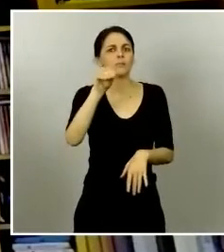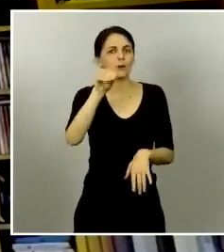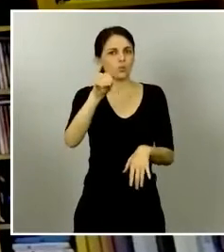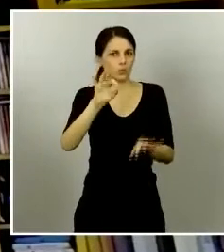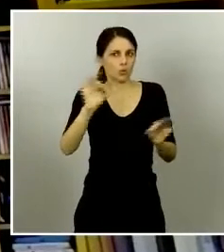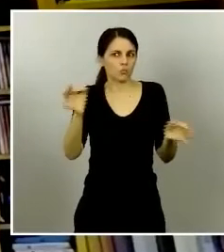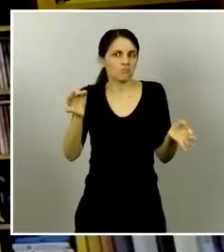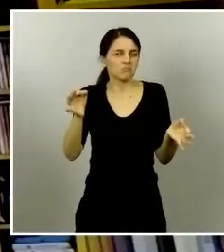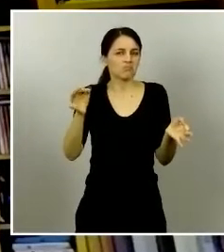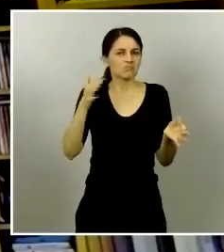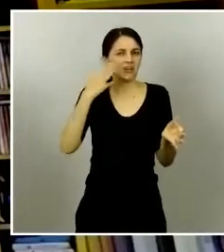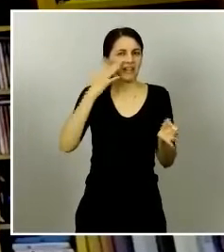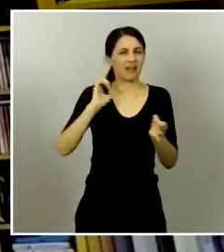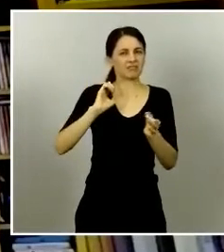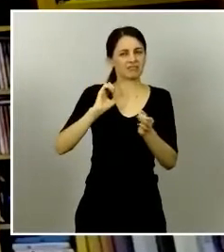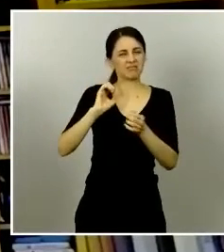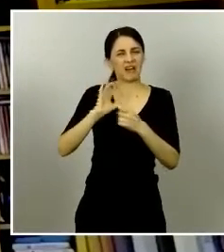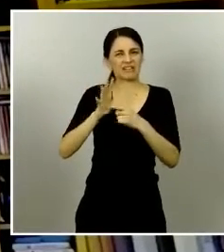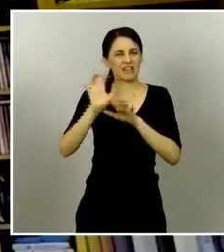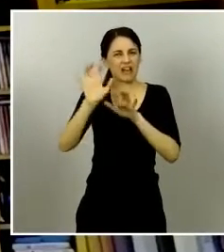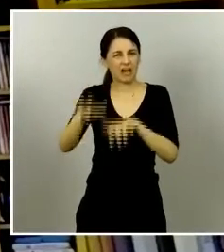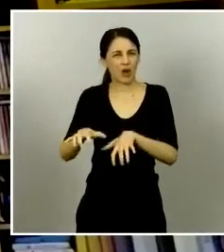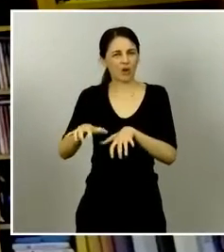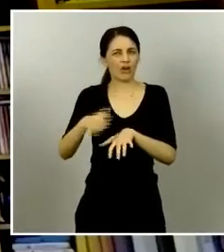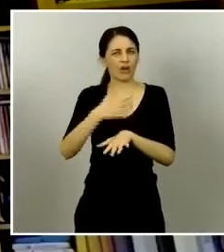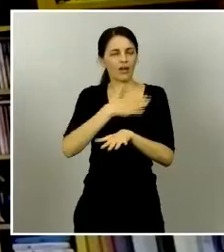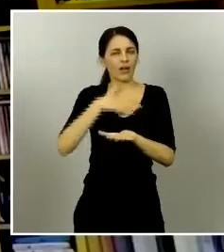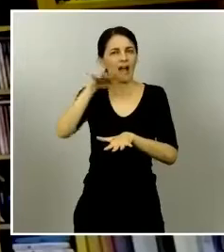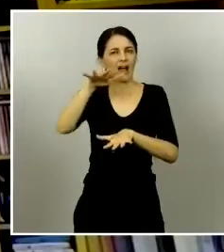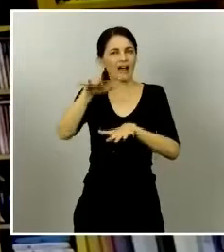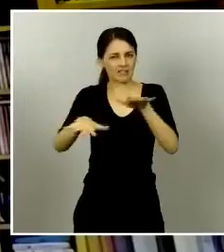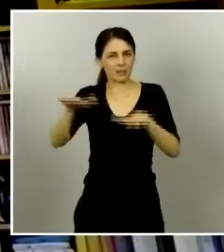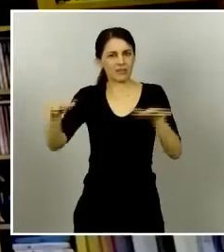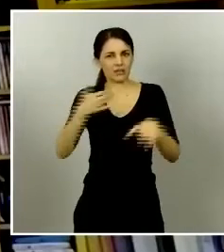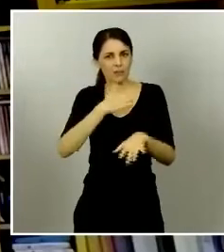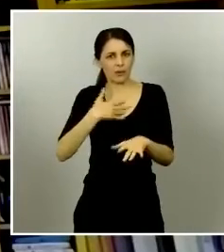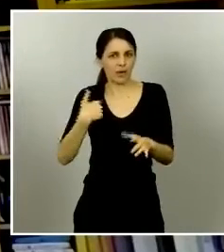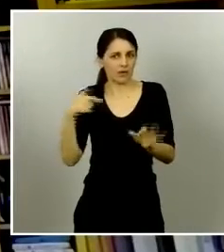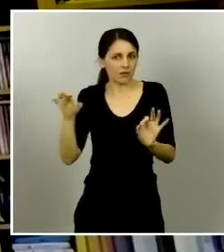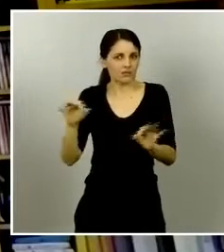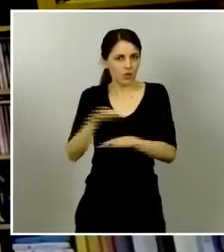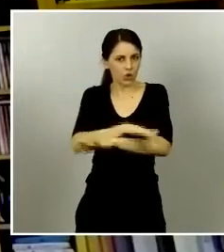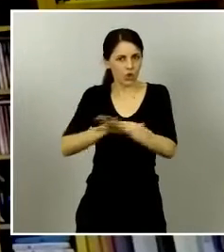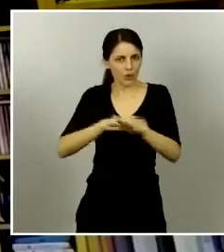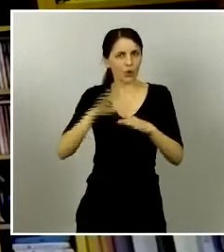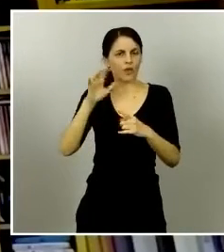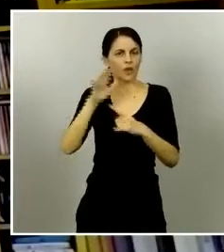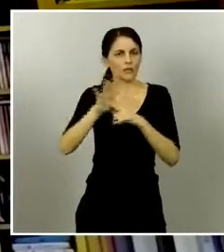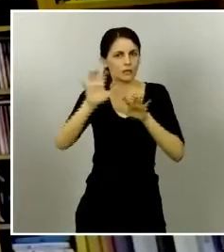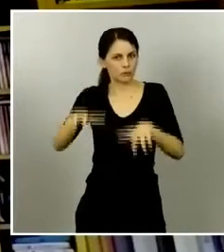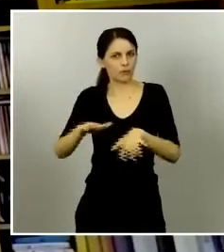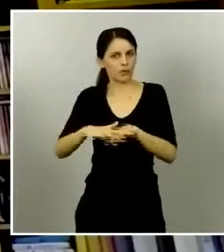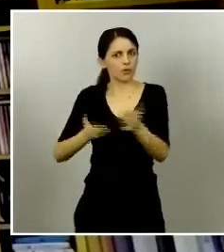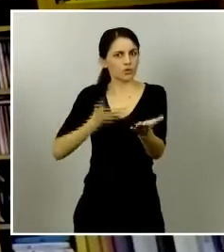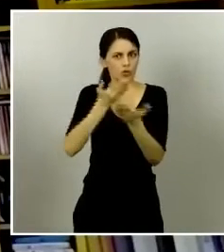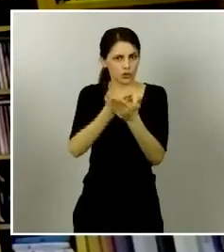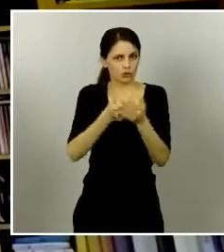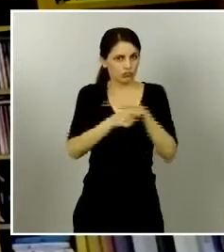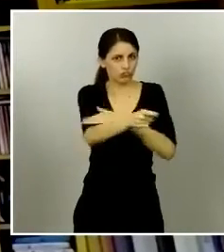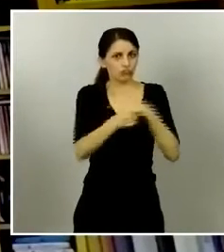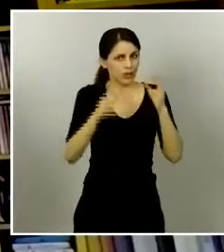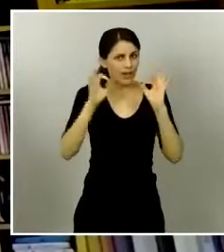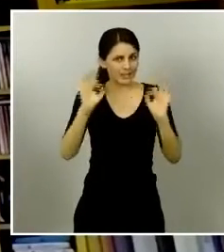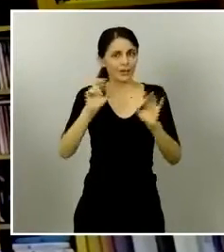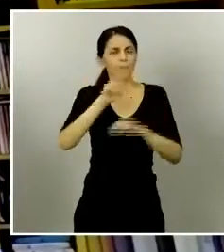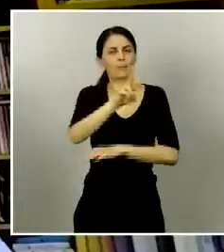gustaría saber por qué no se ha permitido a Castilla y León hacer esa misma desescalada asimétrica, ya que la Junta solicitó pasar a